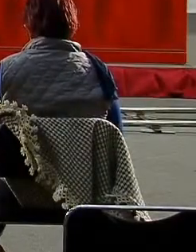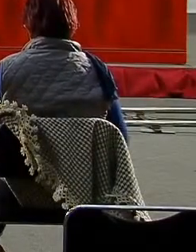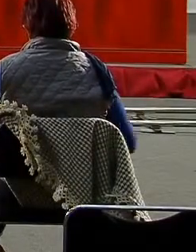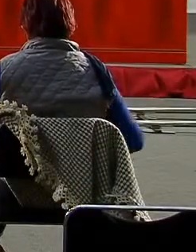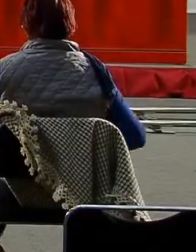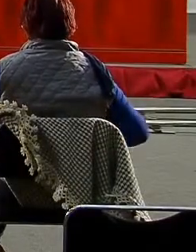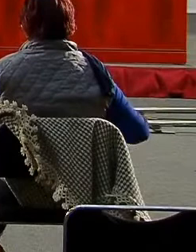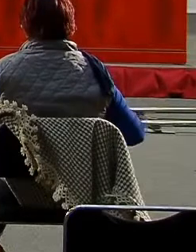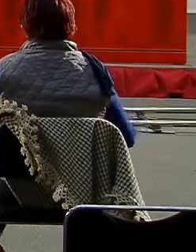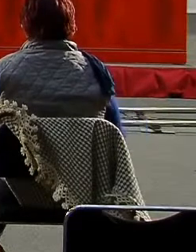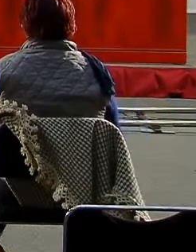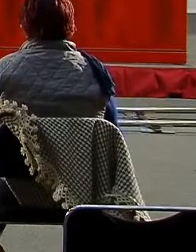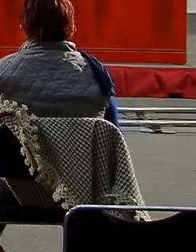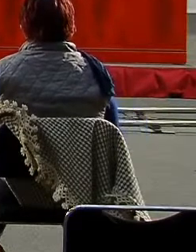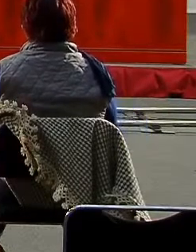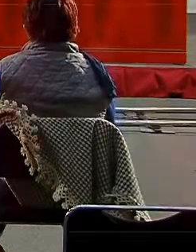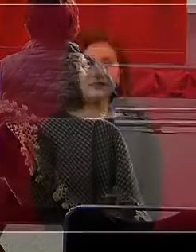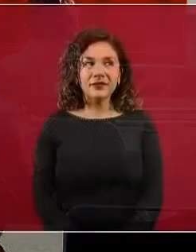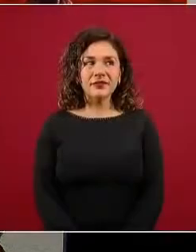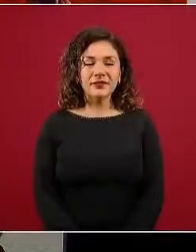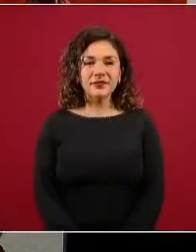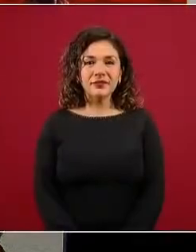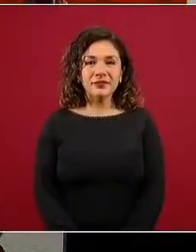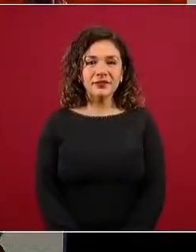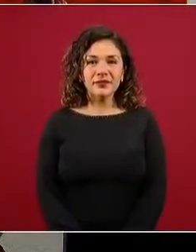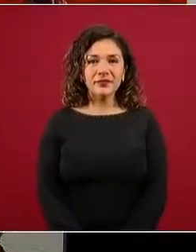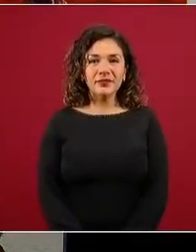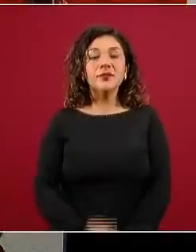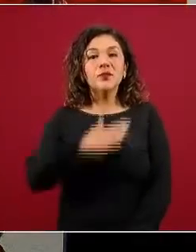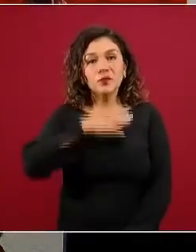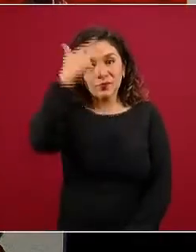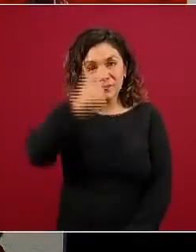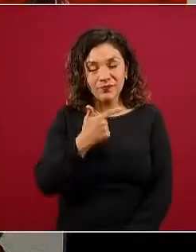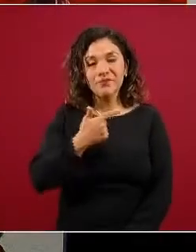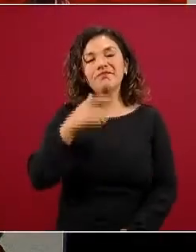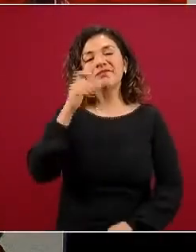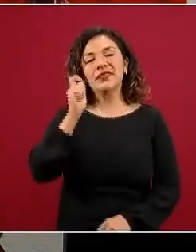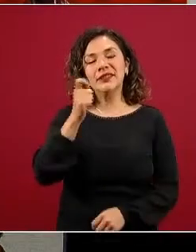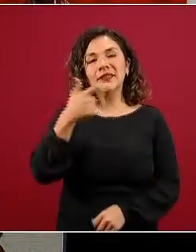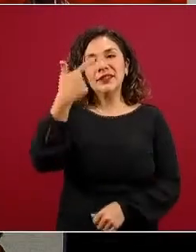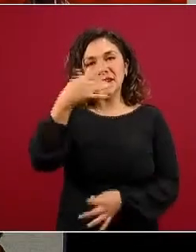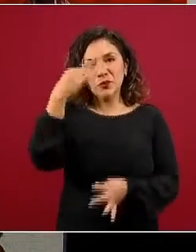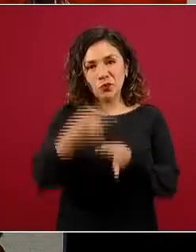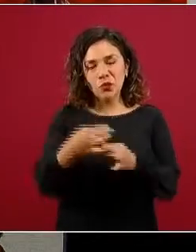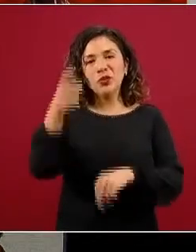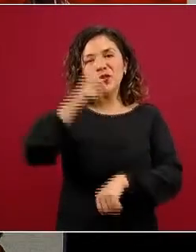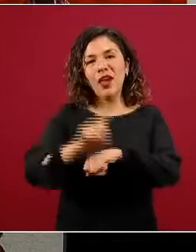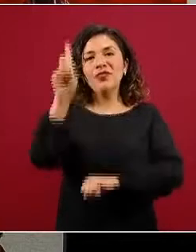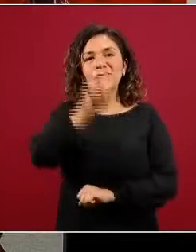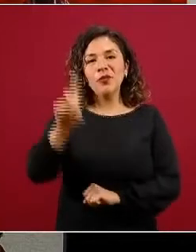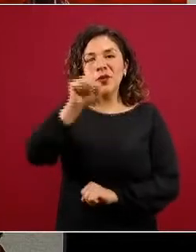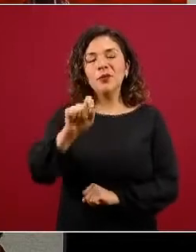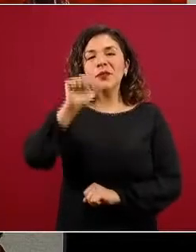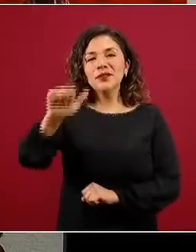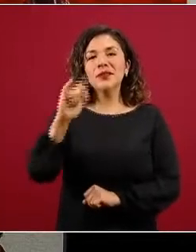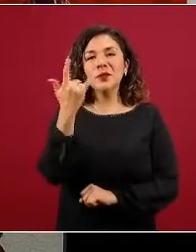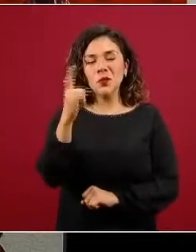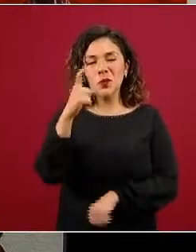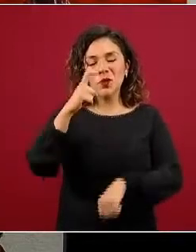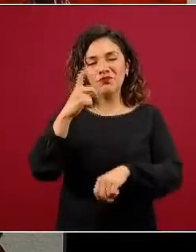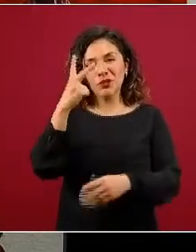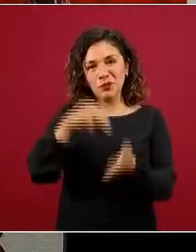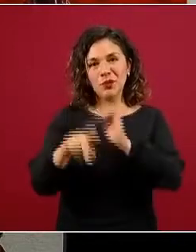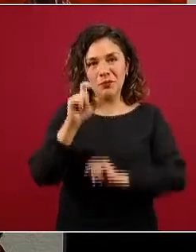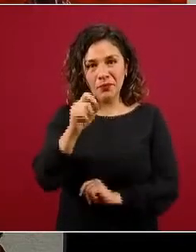Son las 19 horas en punto de este domingo 26 de julio de